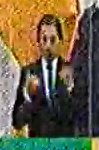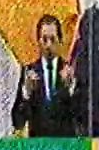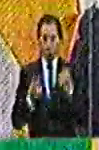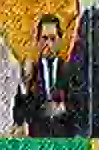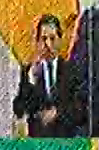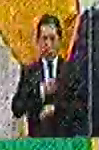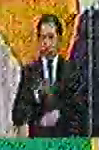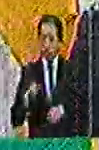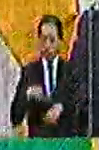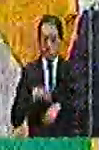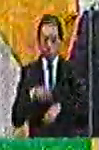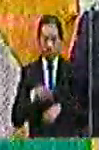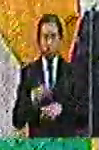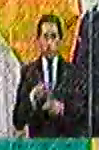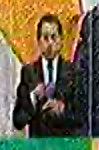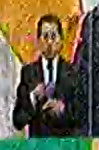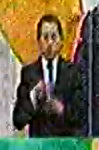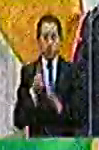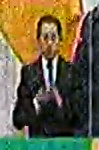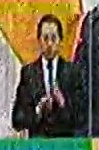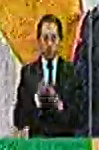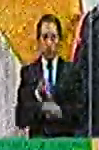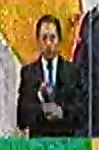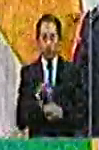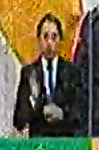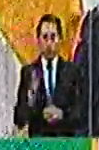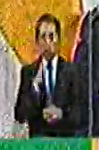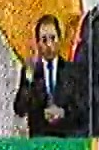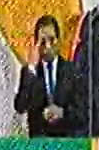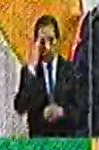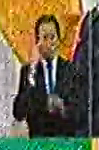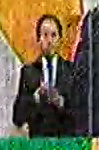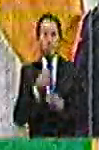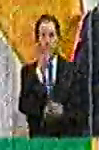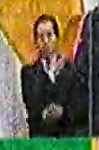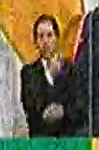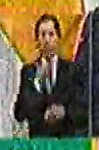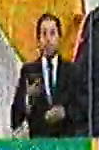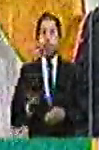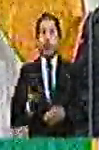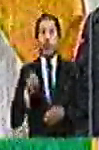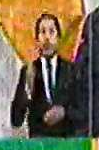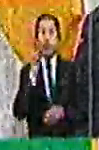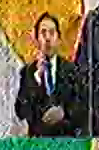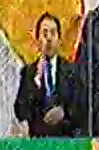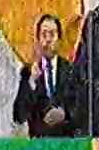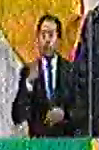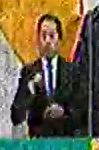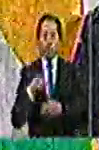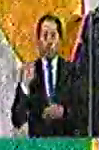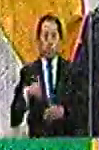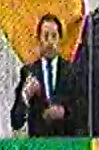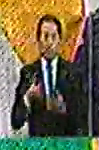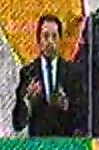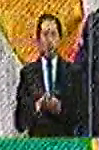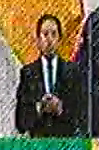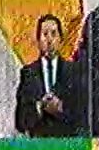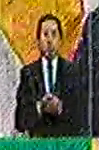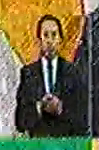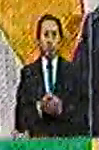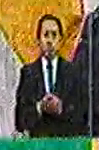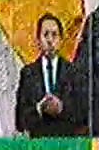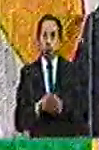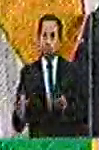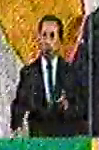por unas horas. Como ustedes saben, el presidente Evo está en Argentina y ya va a